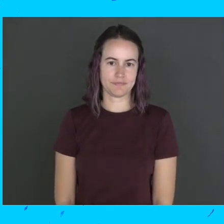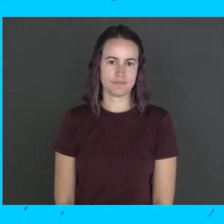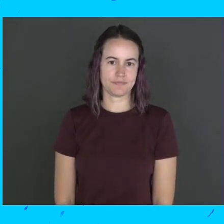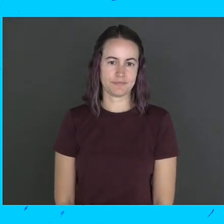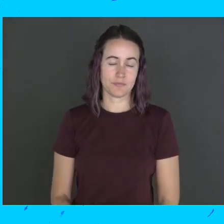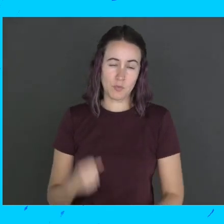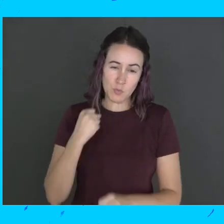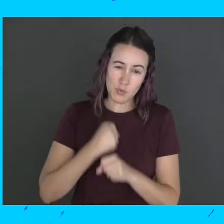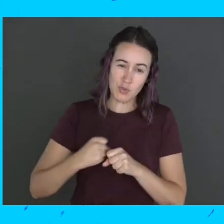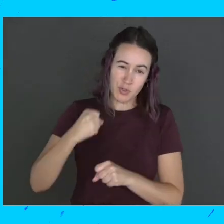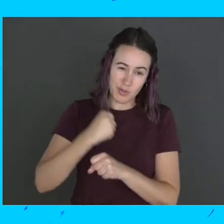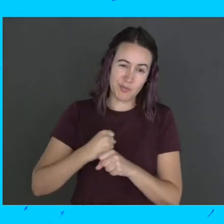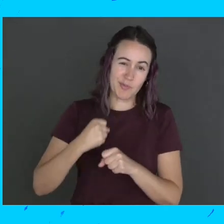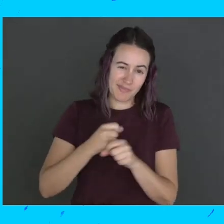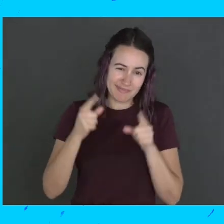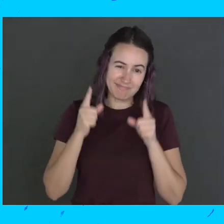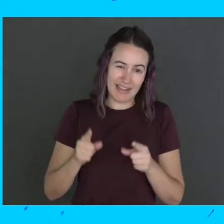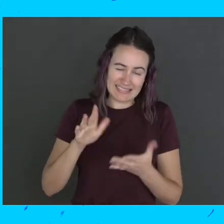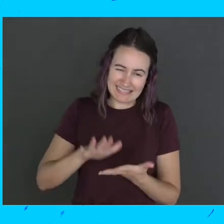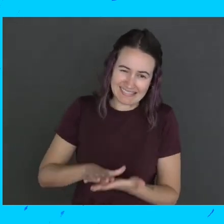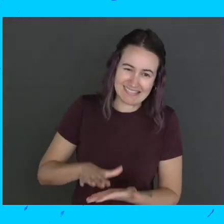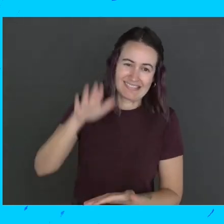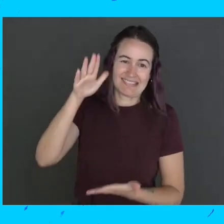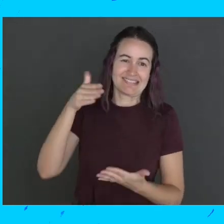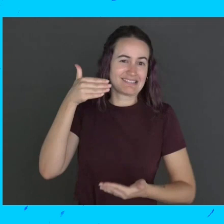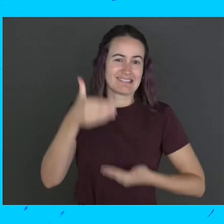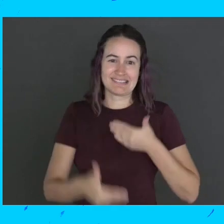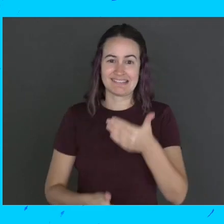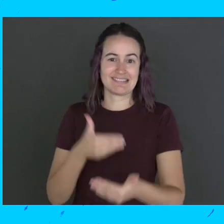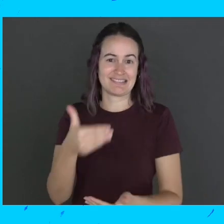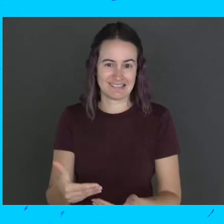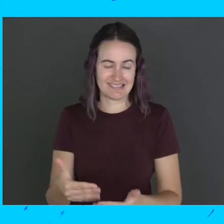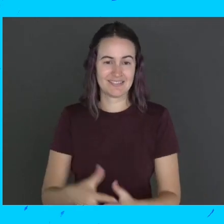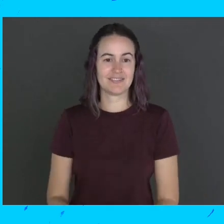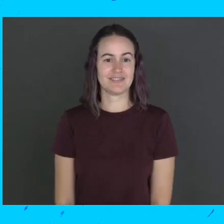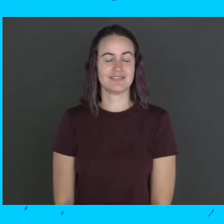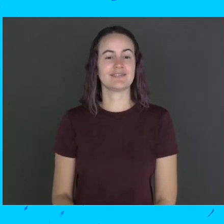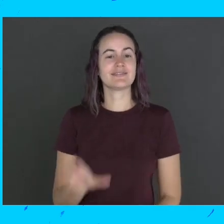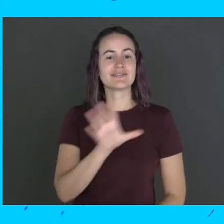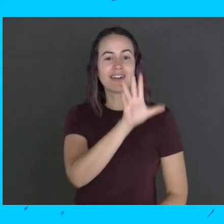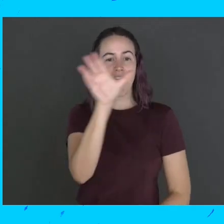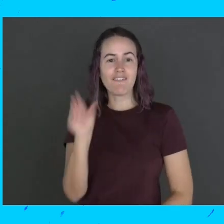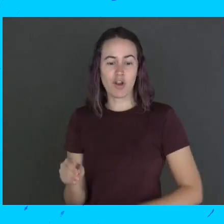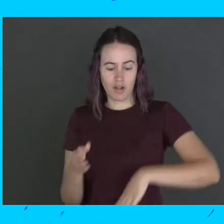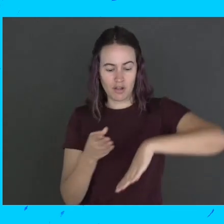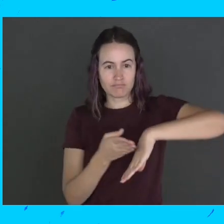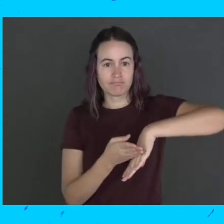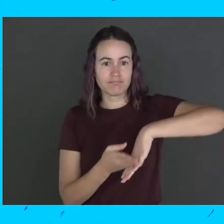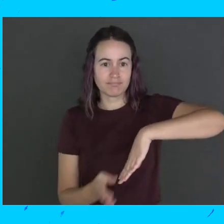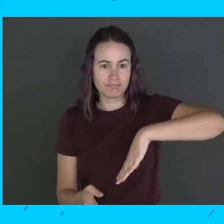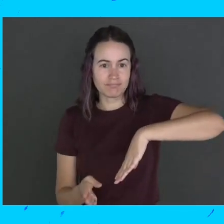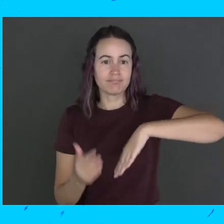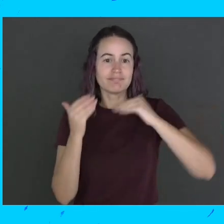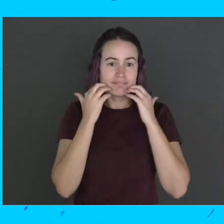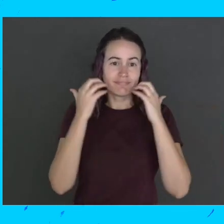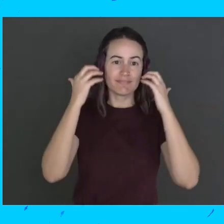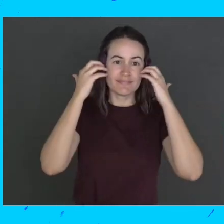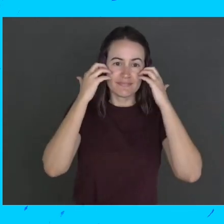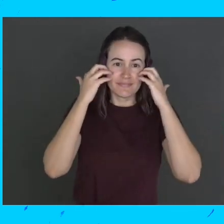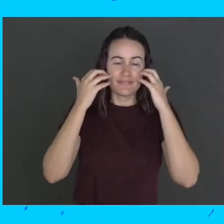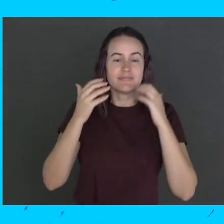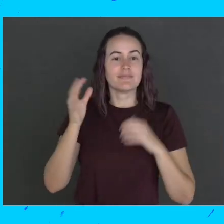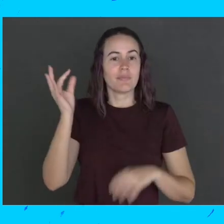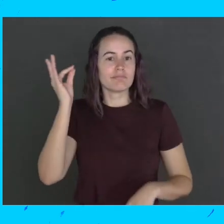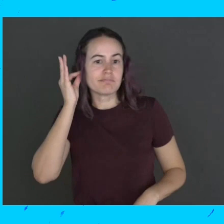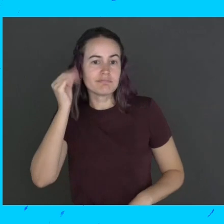que, señoras y señores, la implementación de esta estrategia incluye